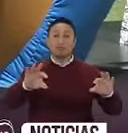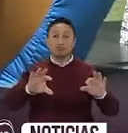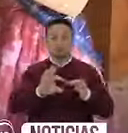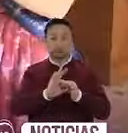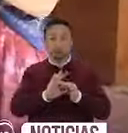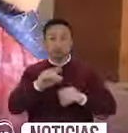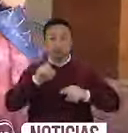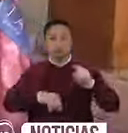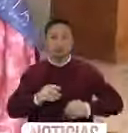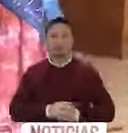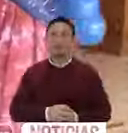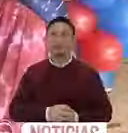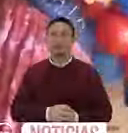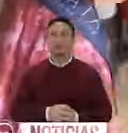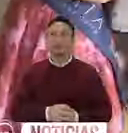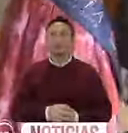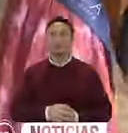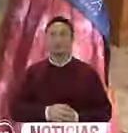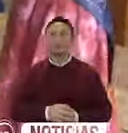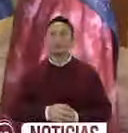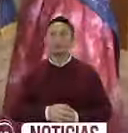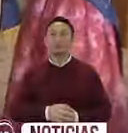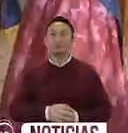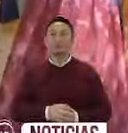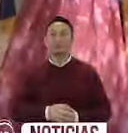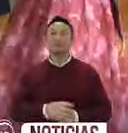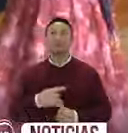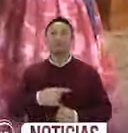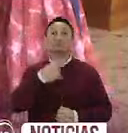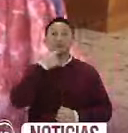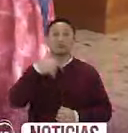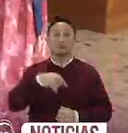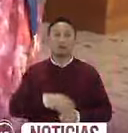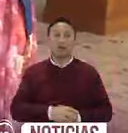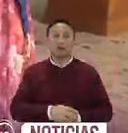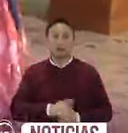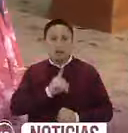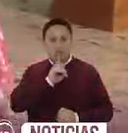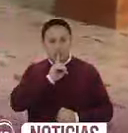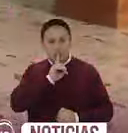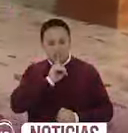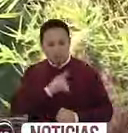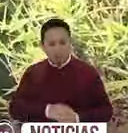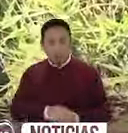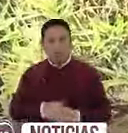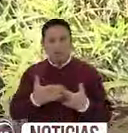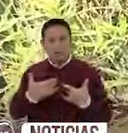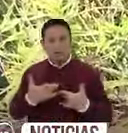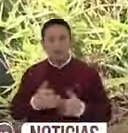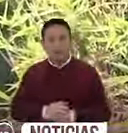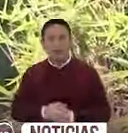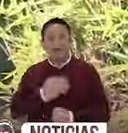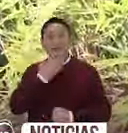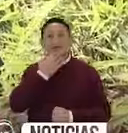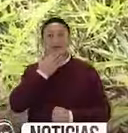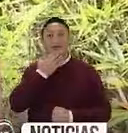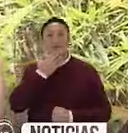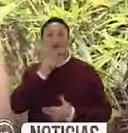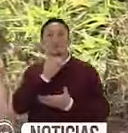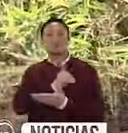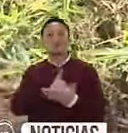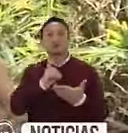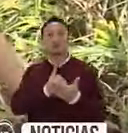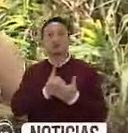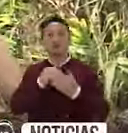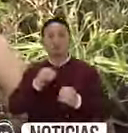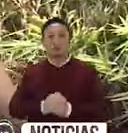compañeras. Entre risas, las candidatas confesaron un pequeño secreto. Ya están en la búsqueda de los colores y diseños que las